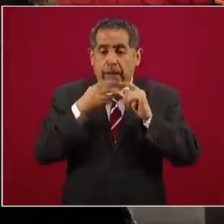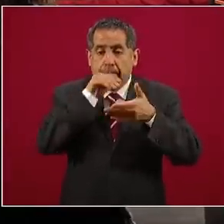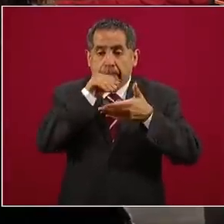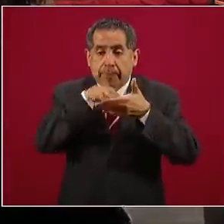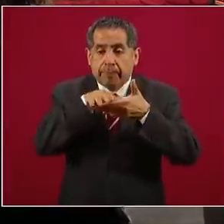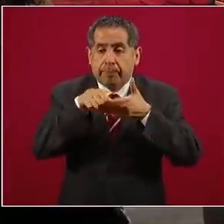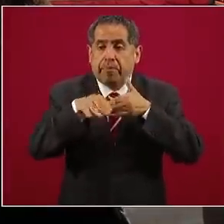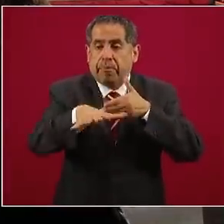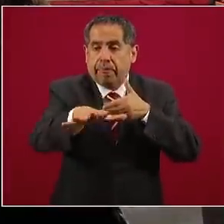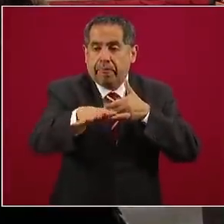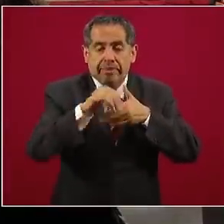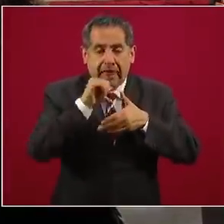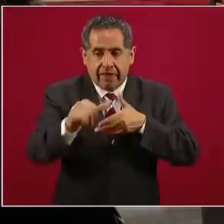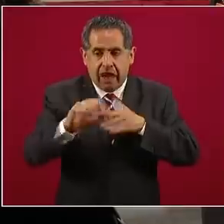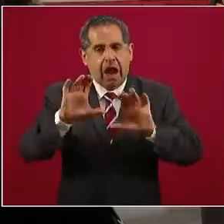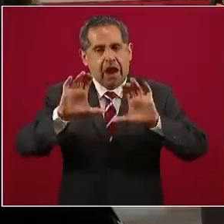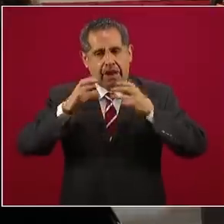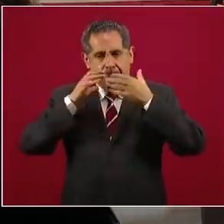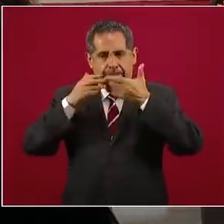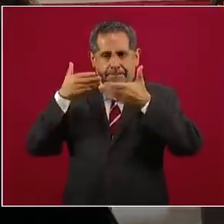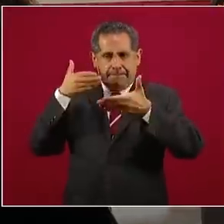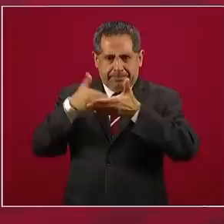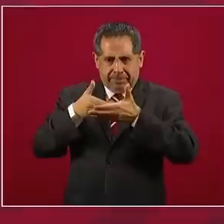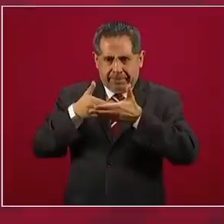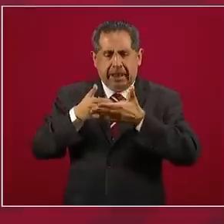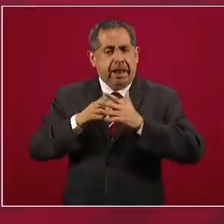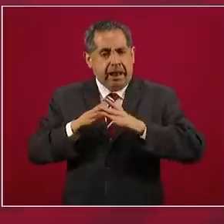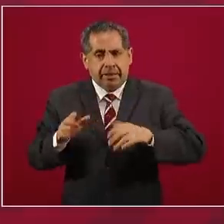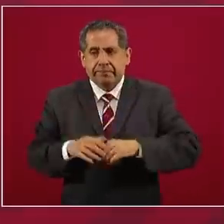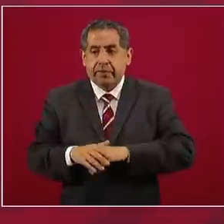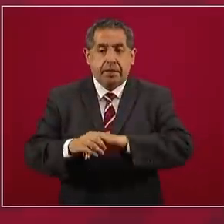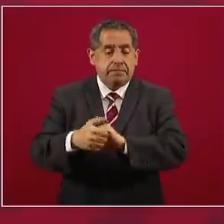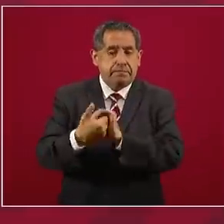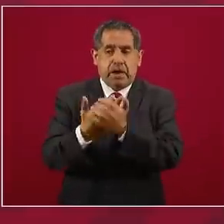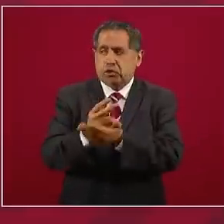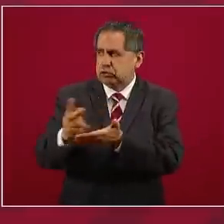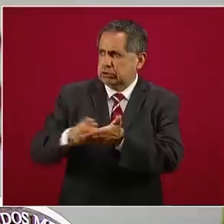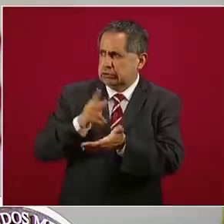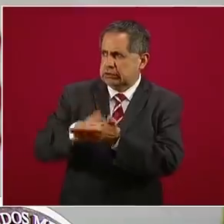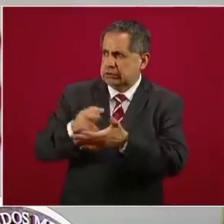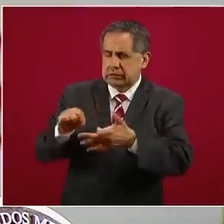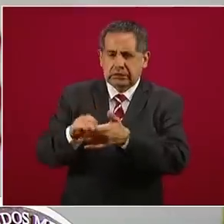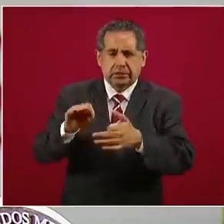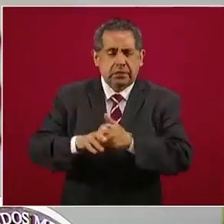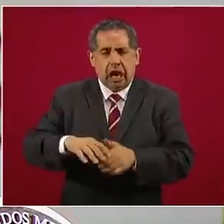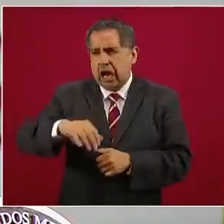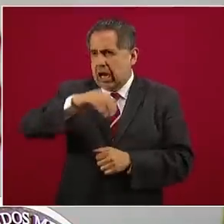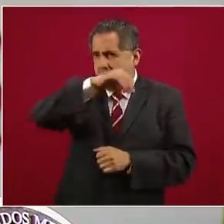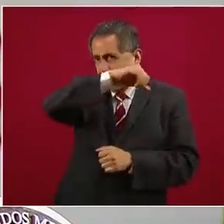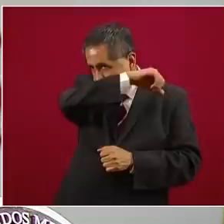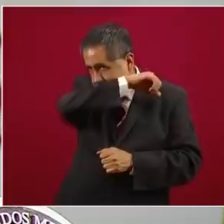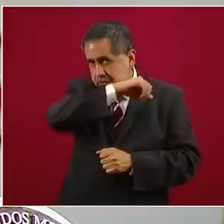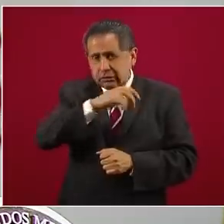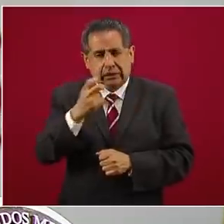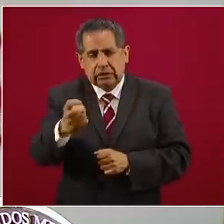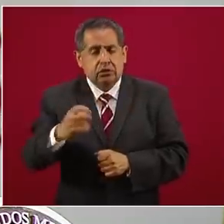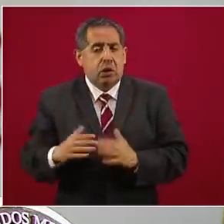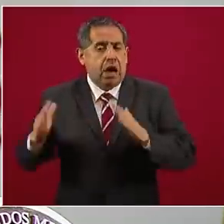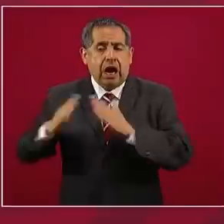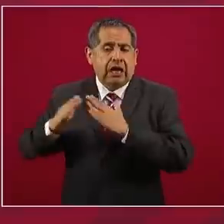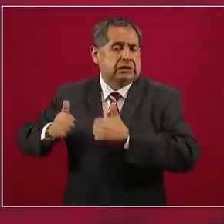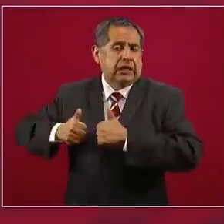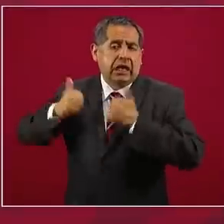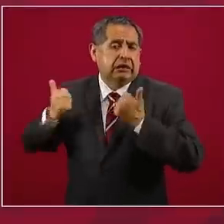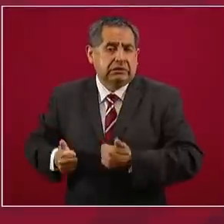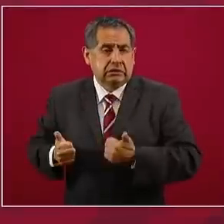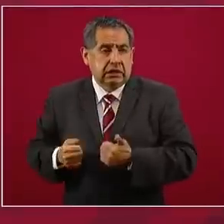los virus, lavarnos las manos continuamente, proteger nuestro estornudo y quedarnos en casa si no